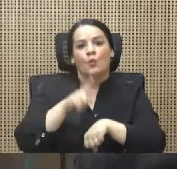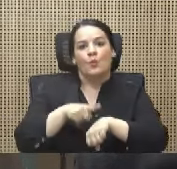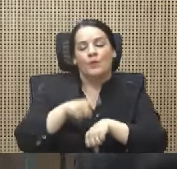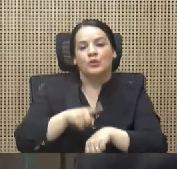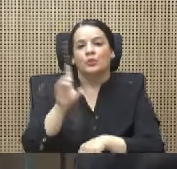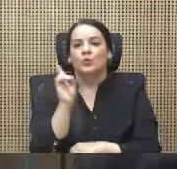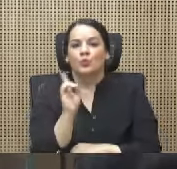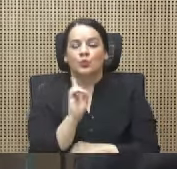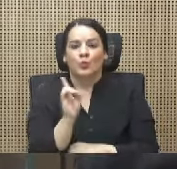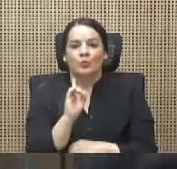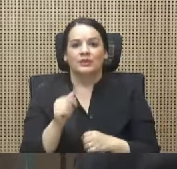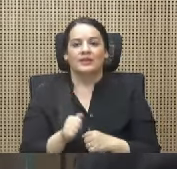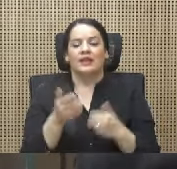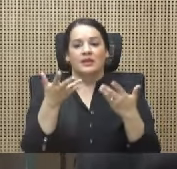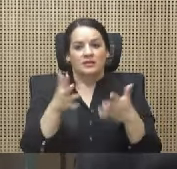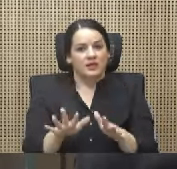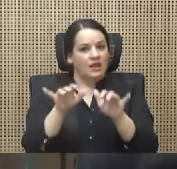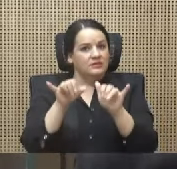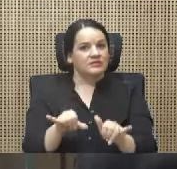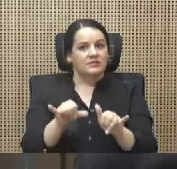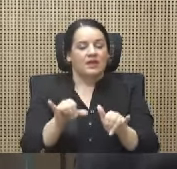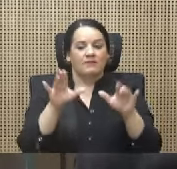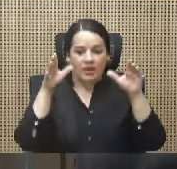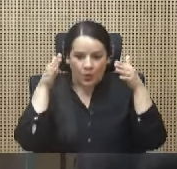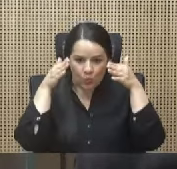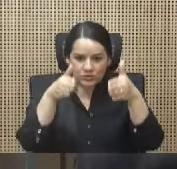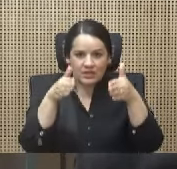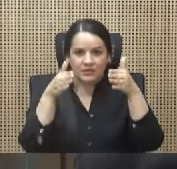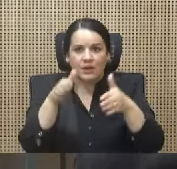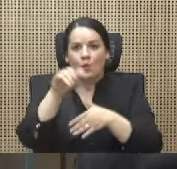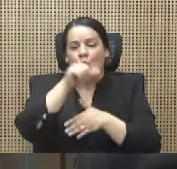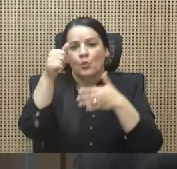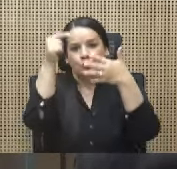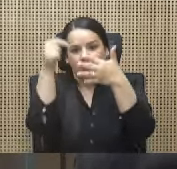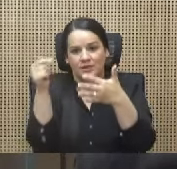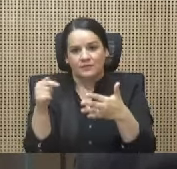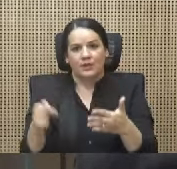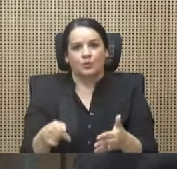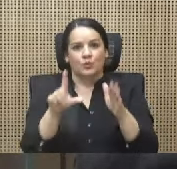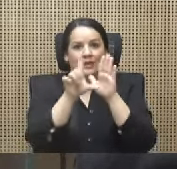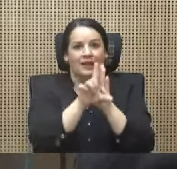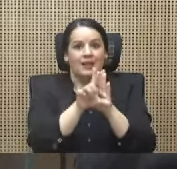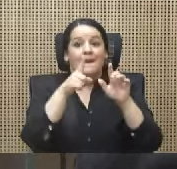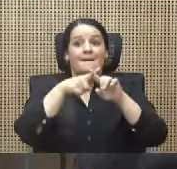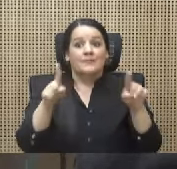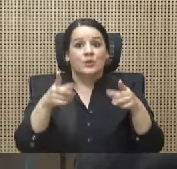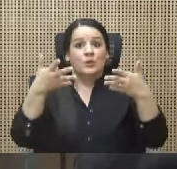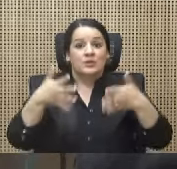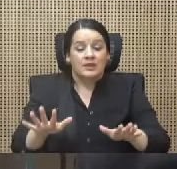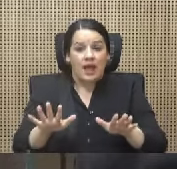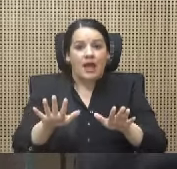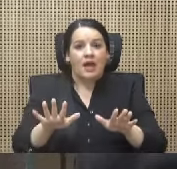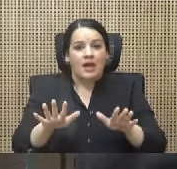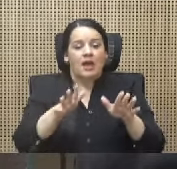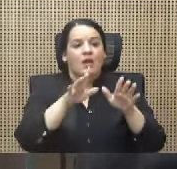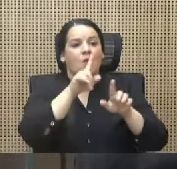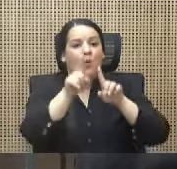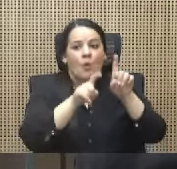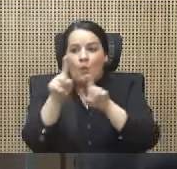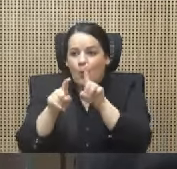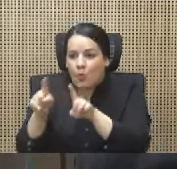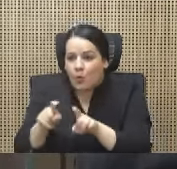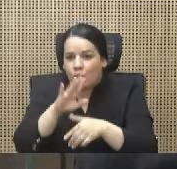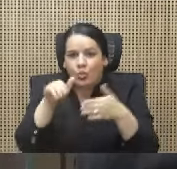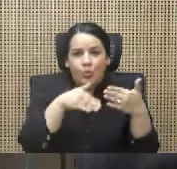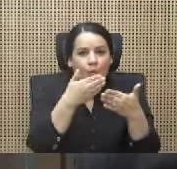en donde se estaba concentrado en otros aspectos de la ley. Pero habiendo consensuado lo fundamental, es un